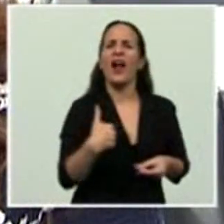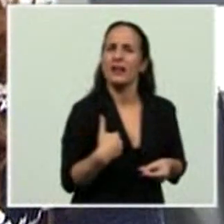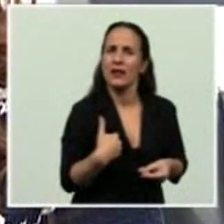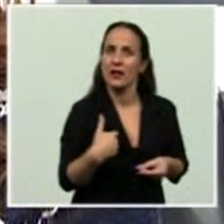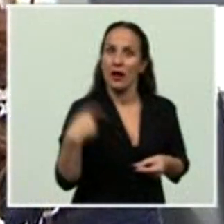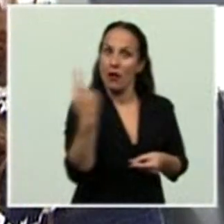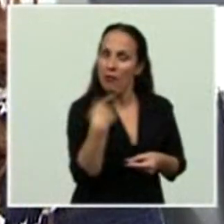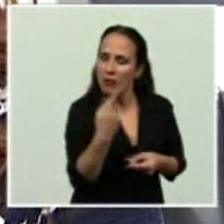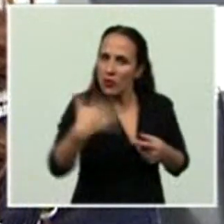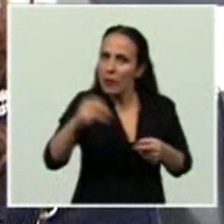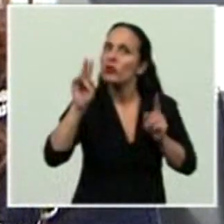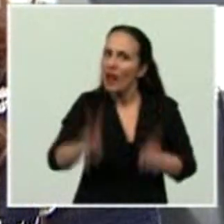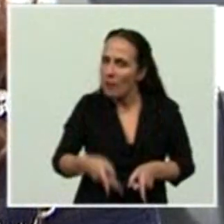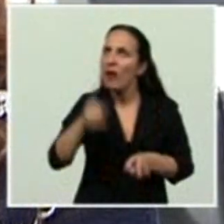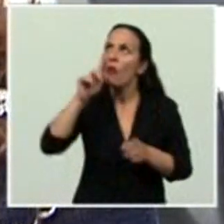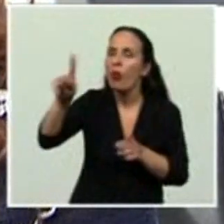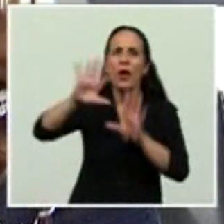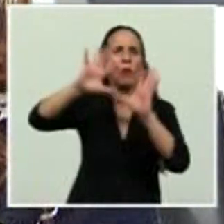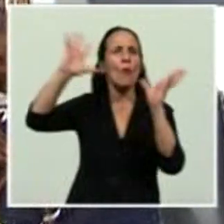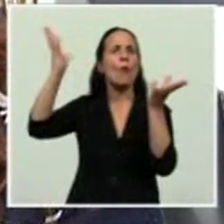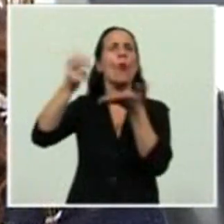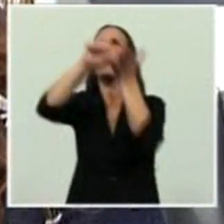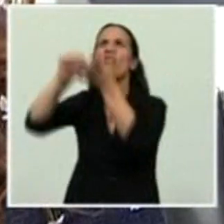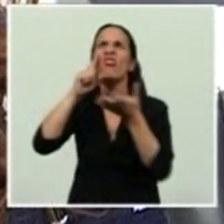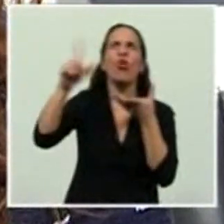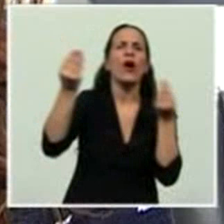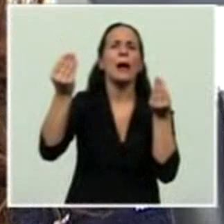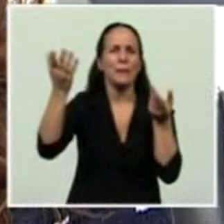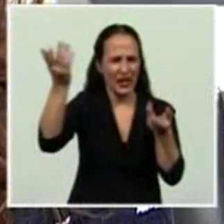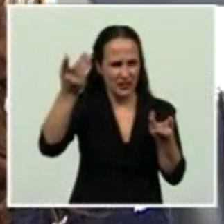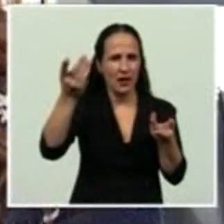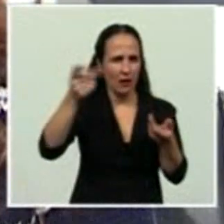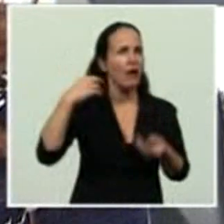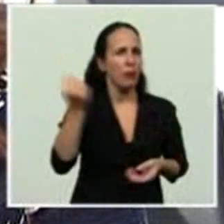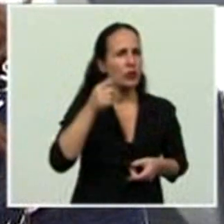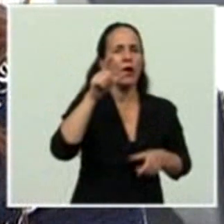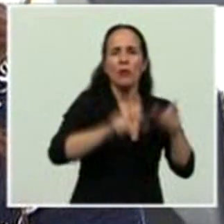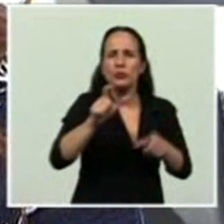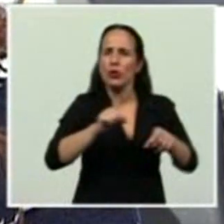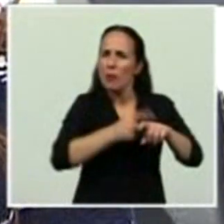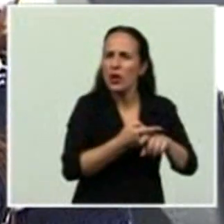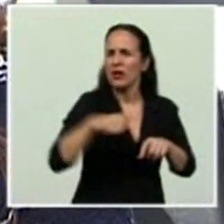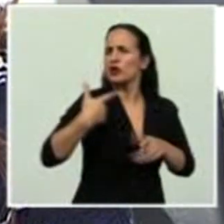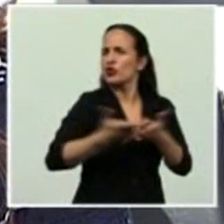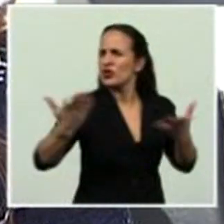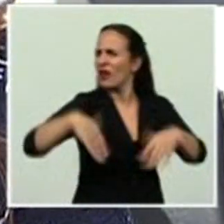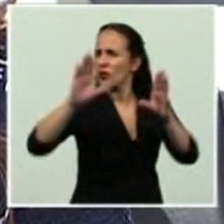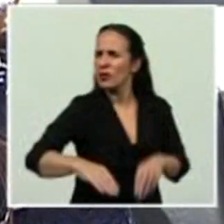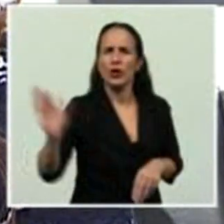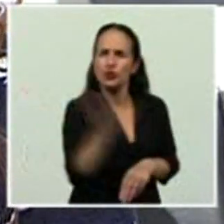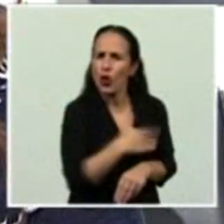vista lo que está pasando en el mundo es muy importante importante que todos los dirigentes y toda la sociedad tengan en